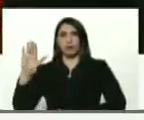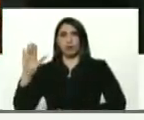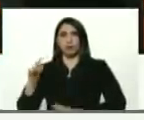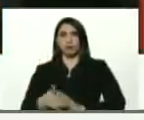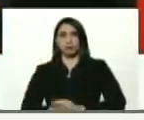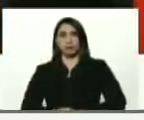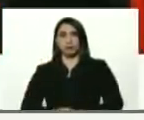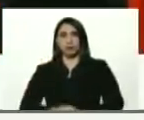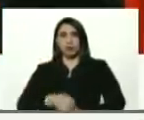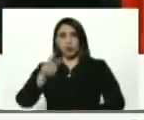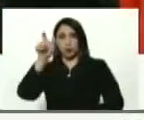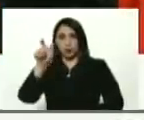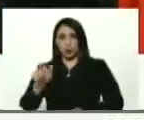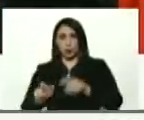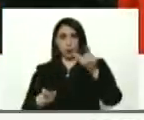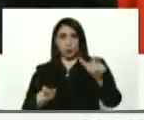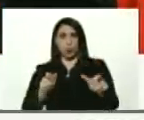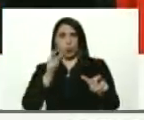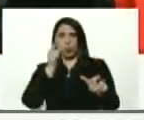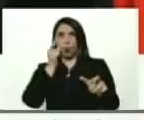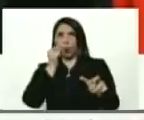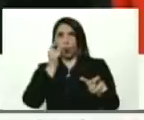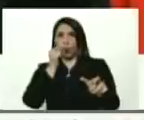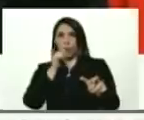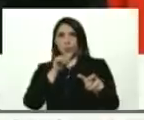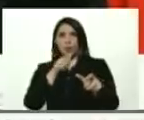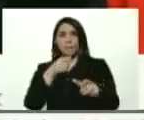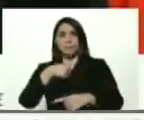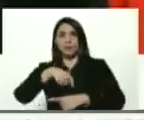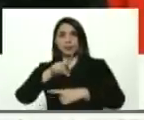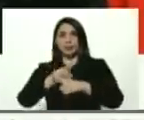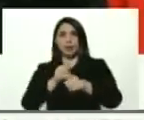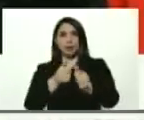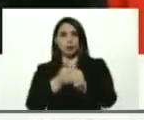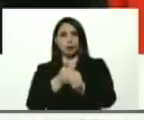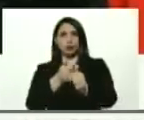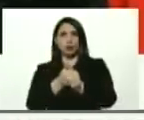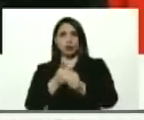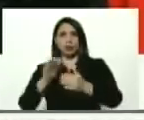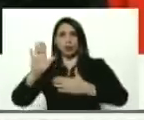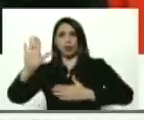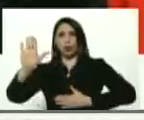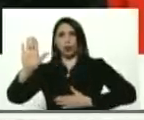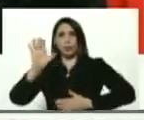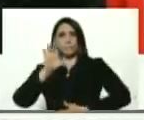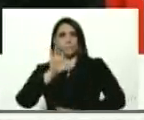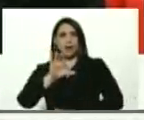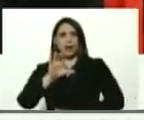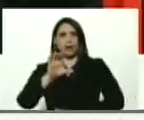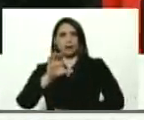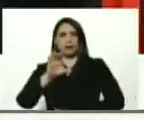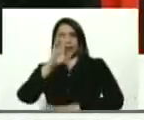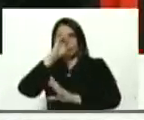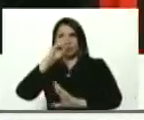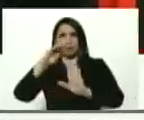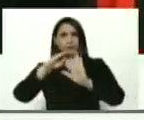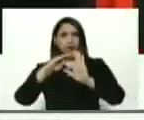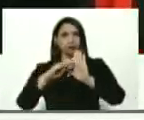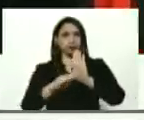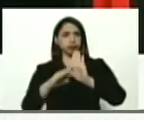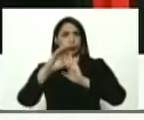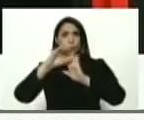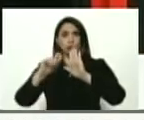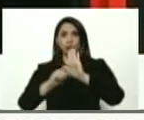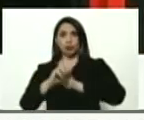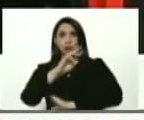Ciudadanos, rectores principales y suplentes, juran ustedes por la patria cumplir y hacer cumplir la Constitución